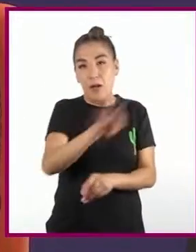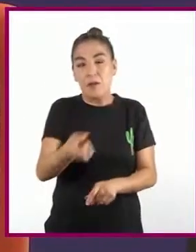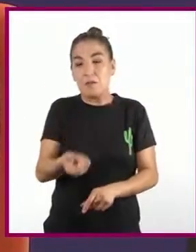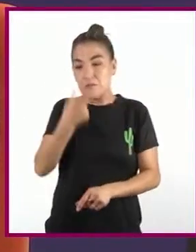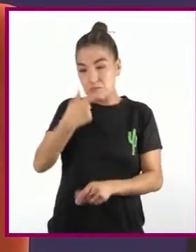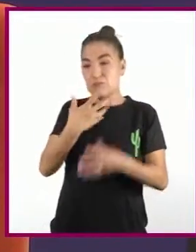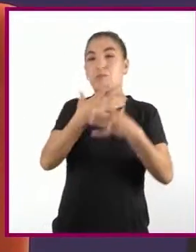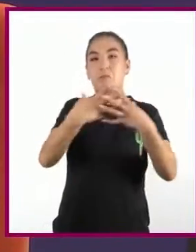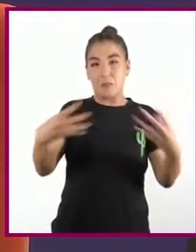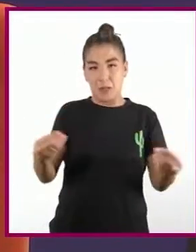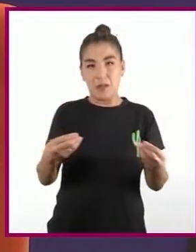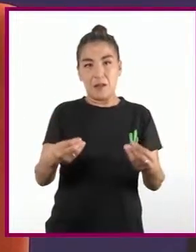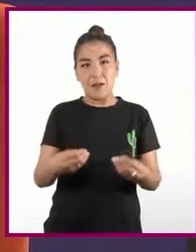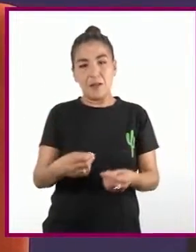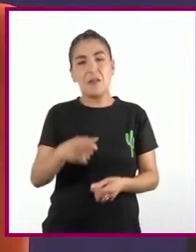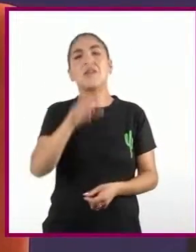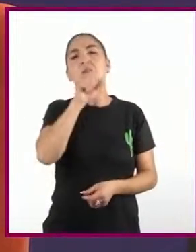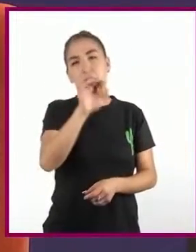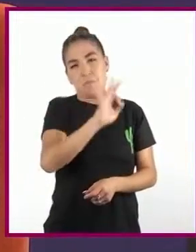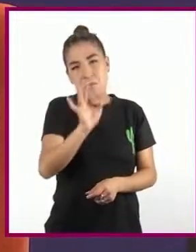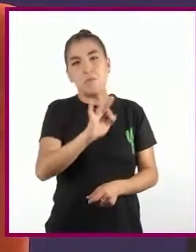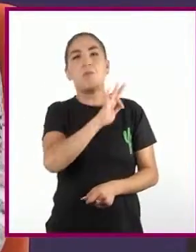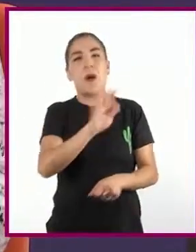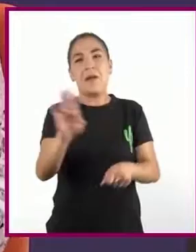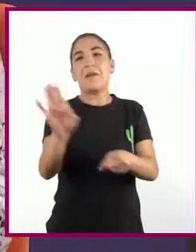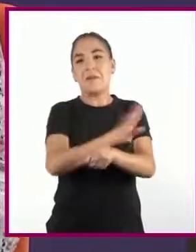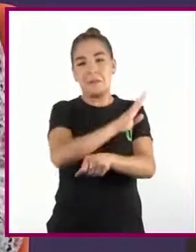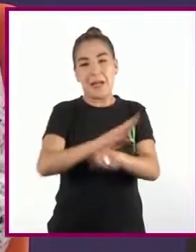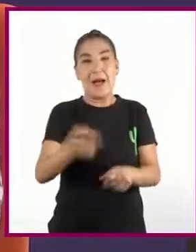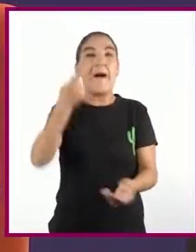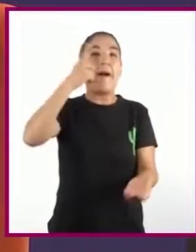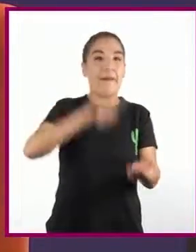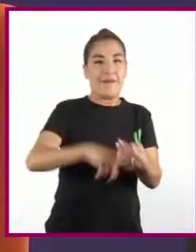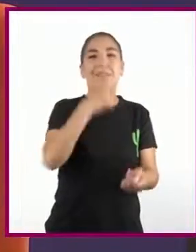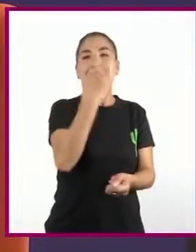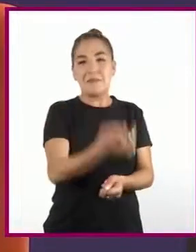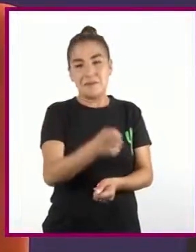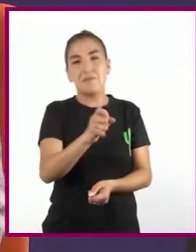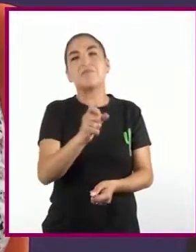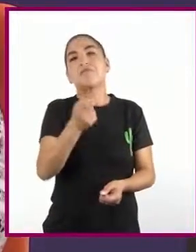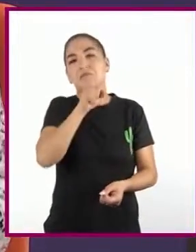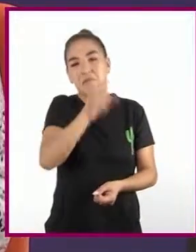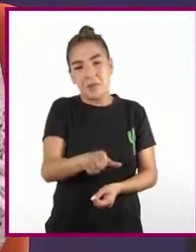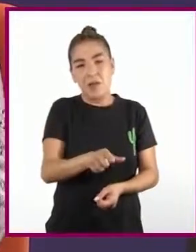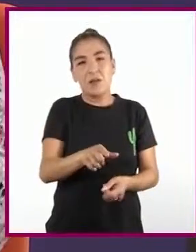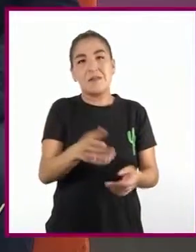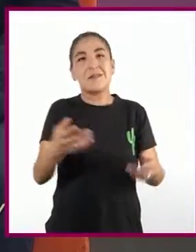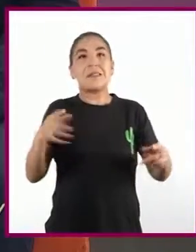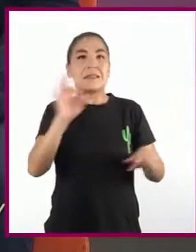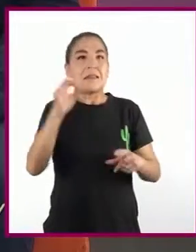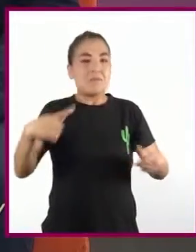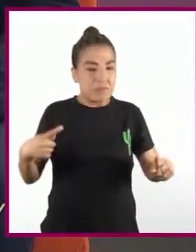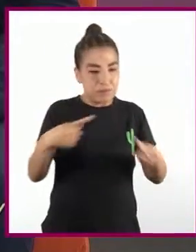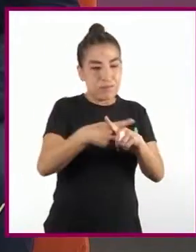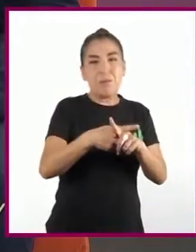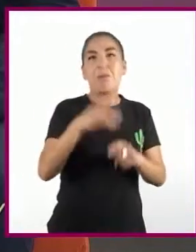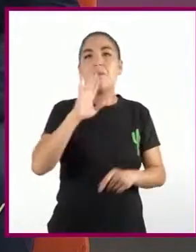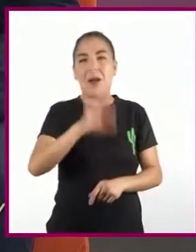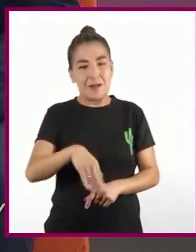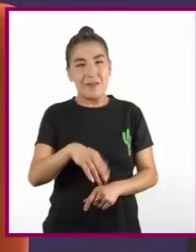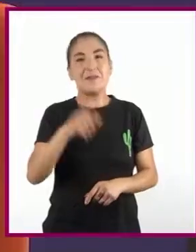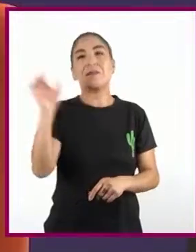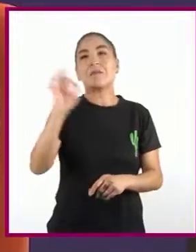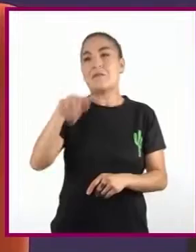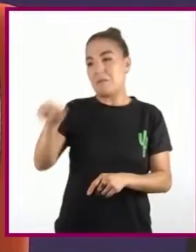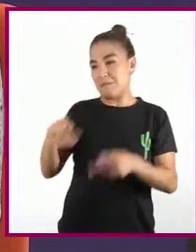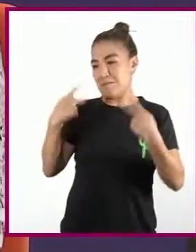activos, pues de alguna manera nos van a hacer un beneficio y que entre ellos, de alguna manera, no va a haber una reacción para que cuando lo consuma el